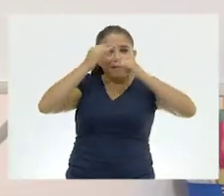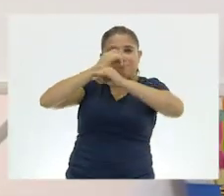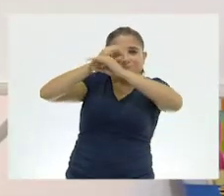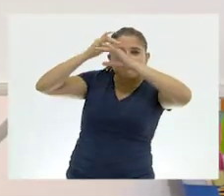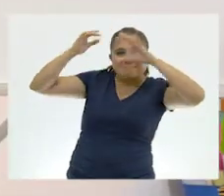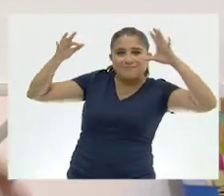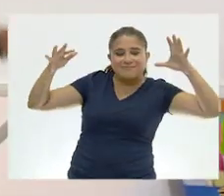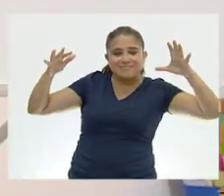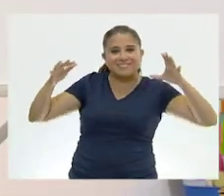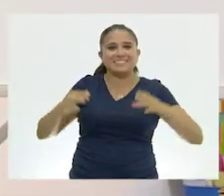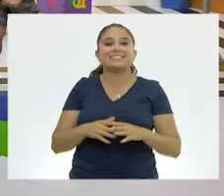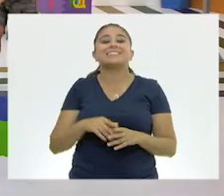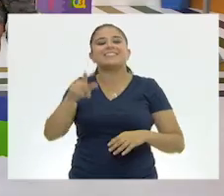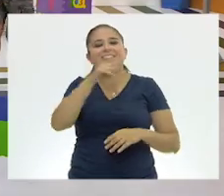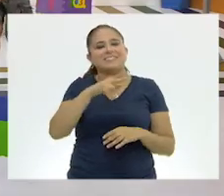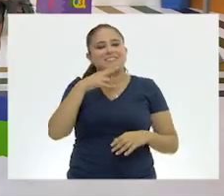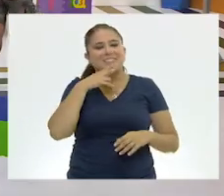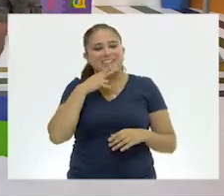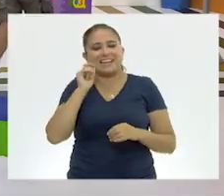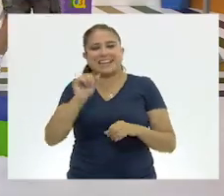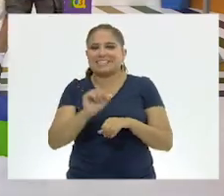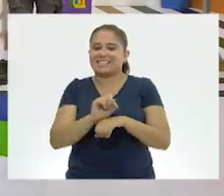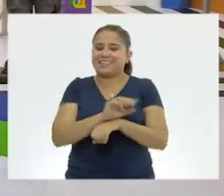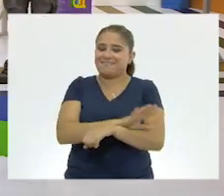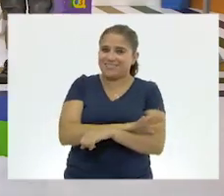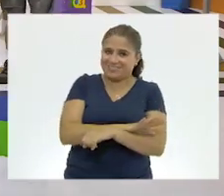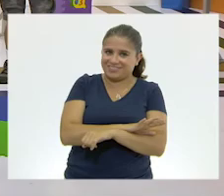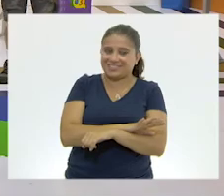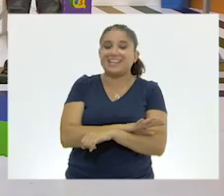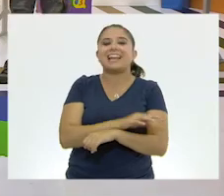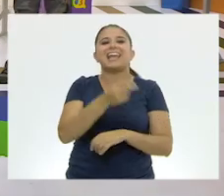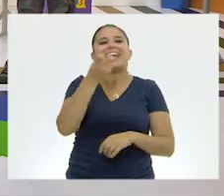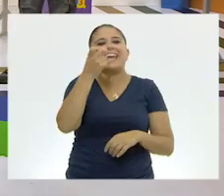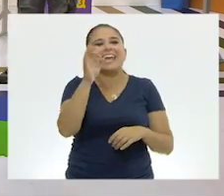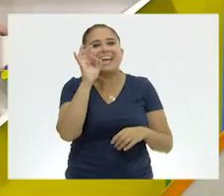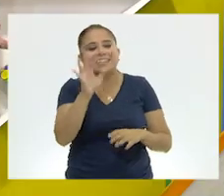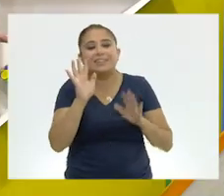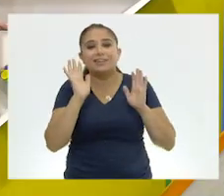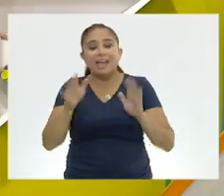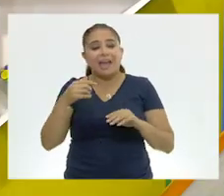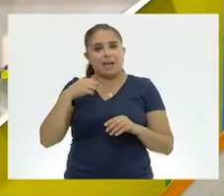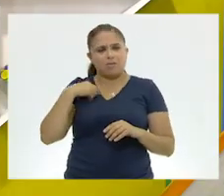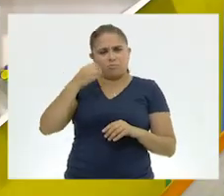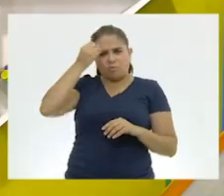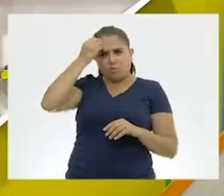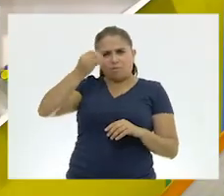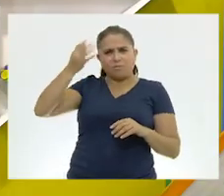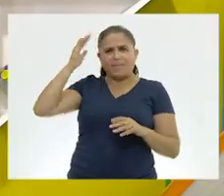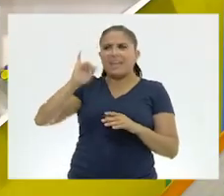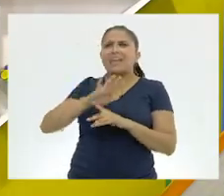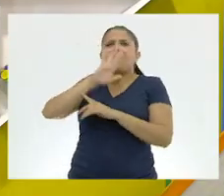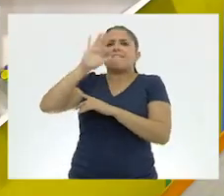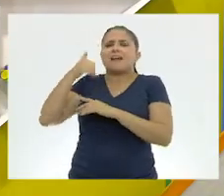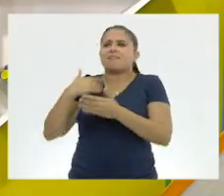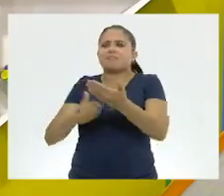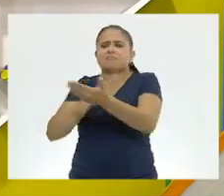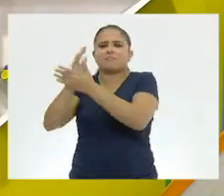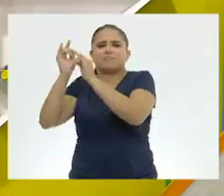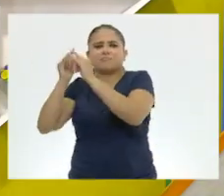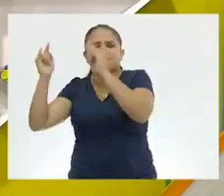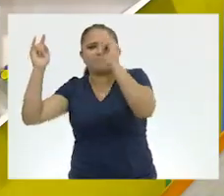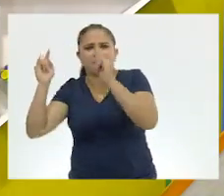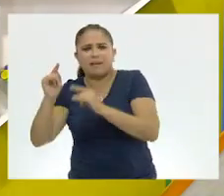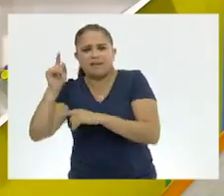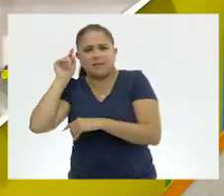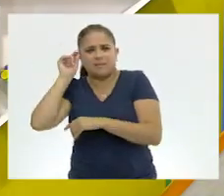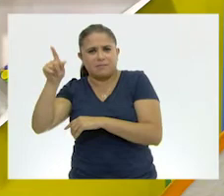y creatividad. Y de utilizar la brújula emocional. ¡Exacto! Ya hasta se me había olvidado que íbamos a ir a acampar y se nos